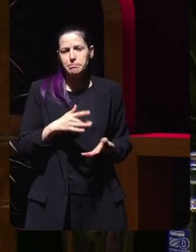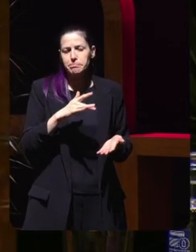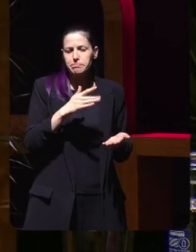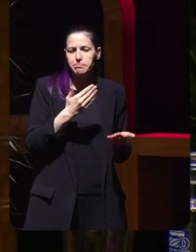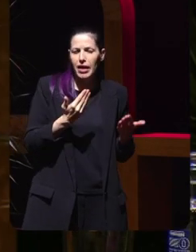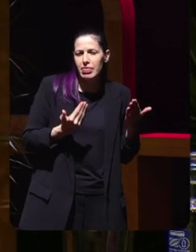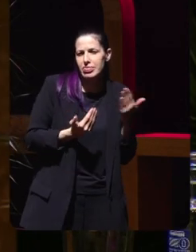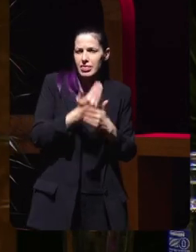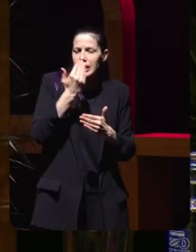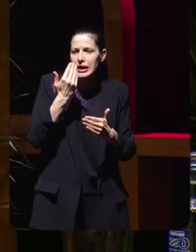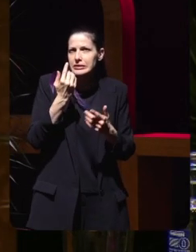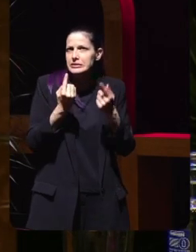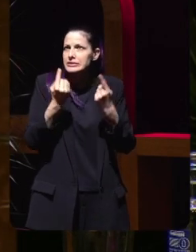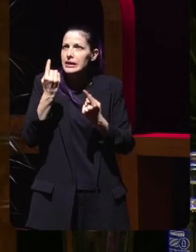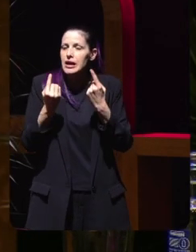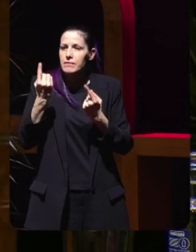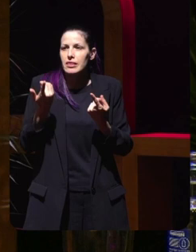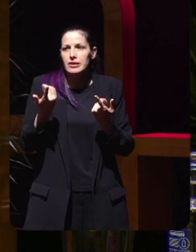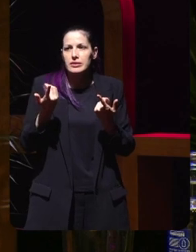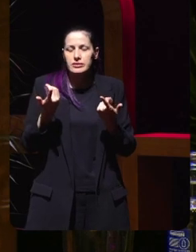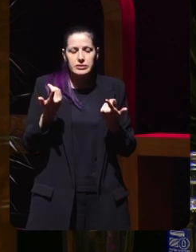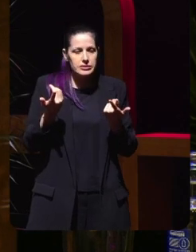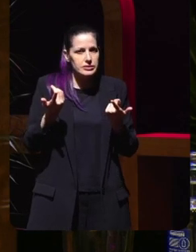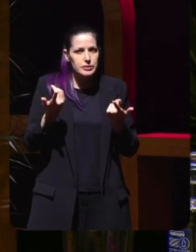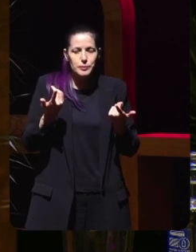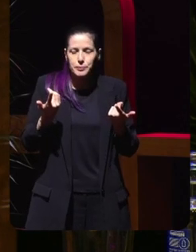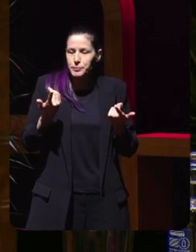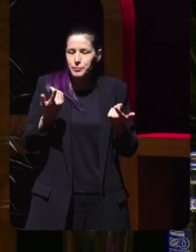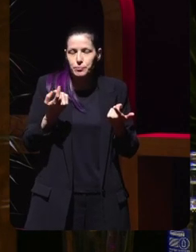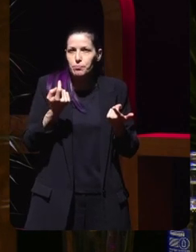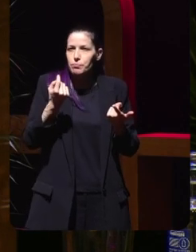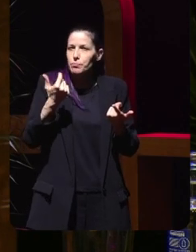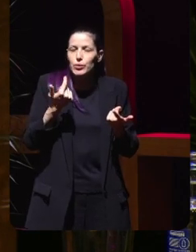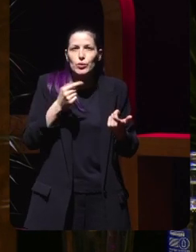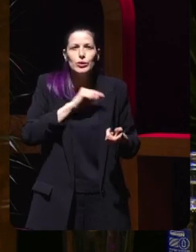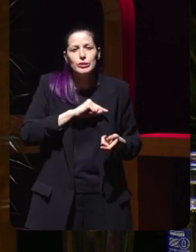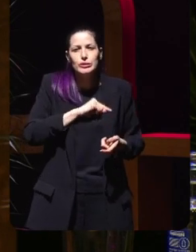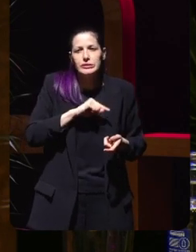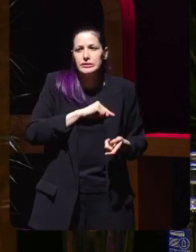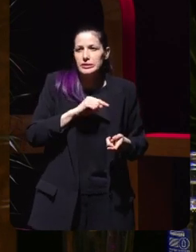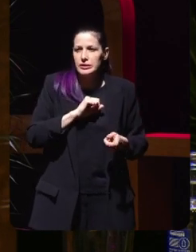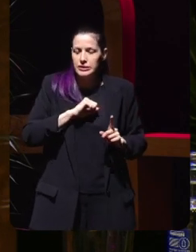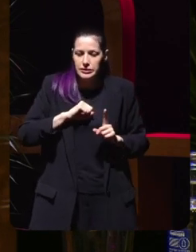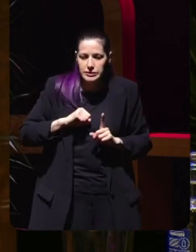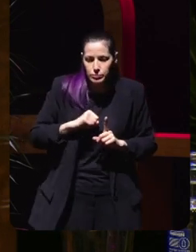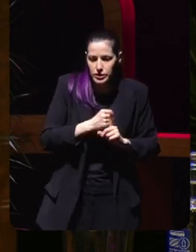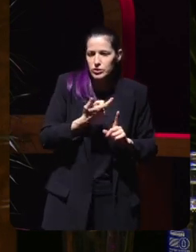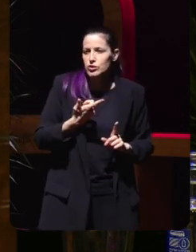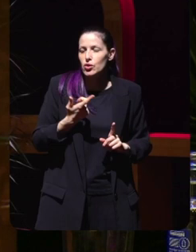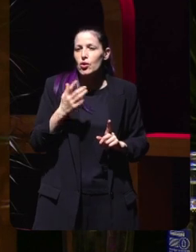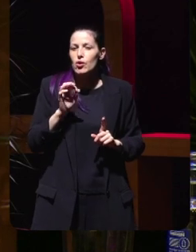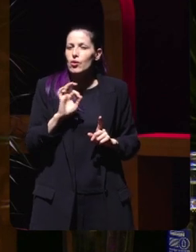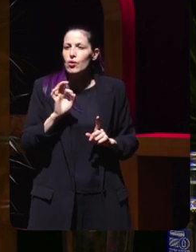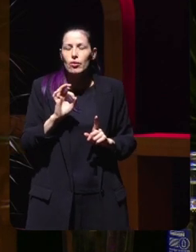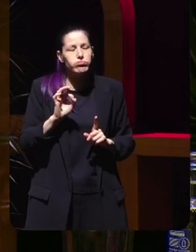que ritmos superan O sí que confeso no también que tengo Pues algún día hallado renunciado no a sacar esta